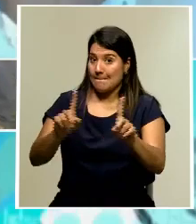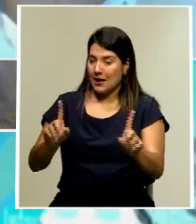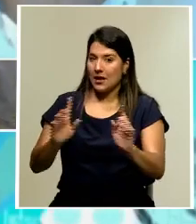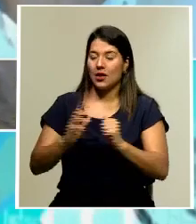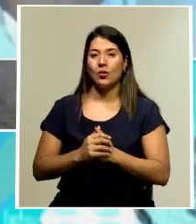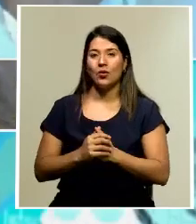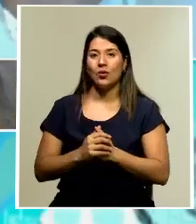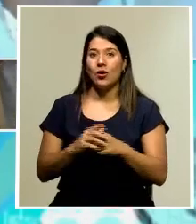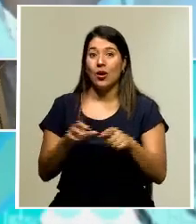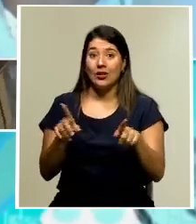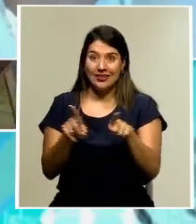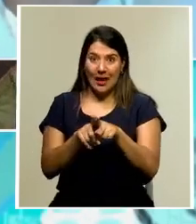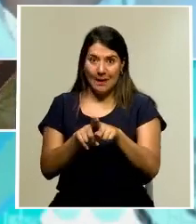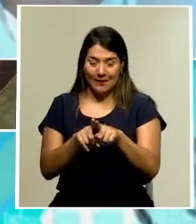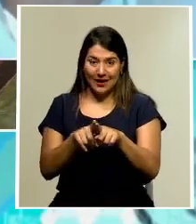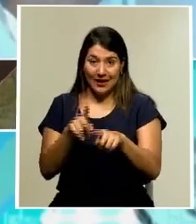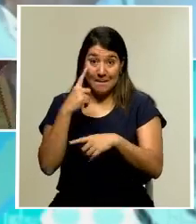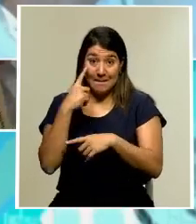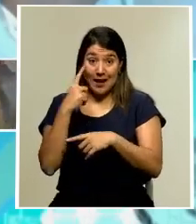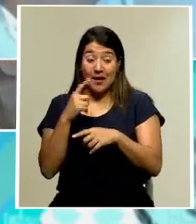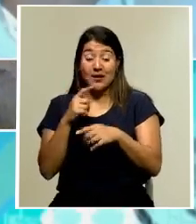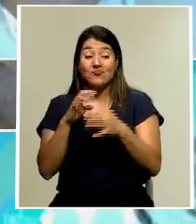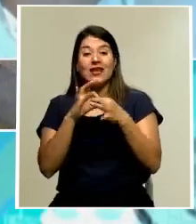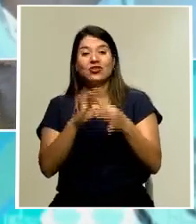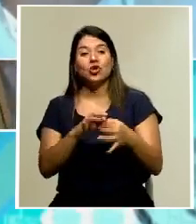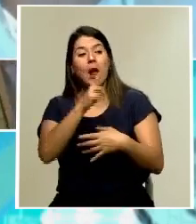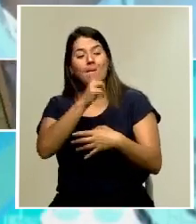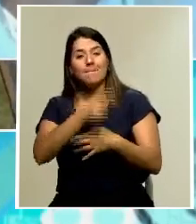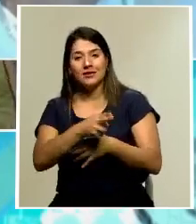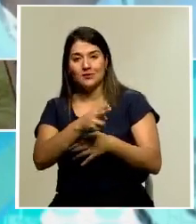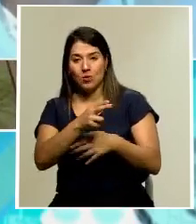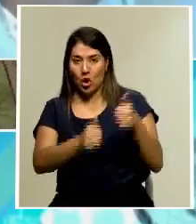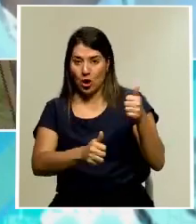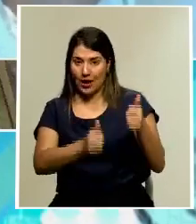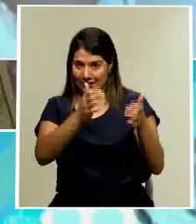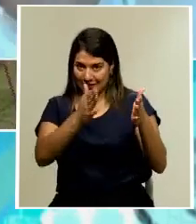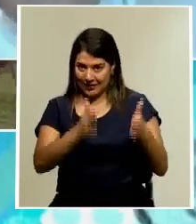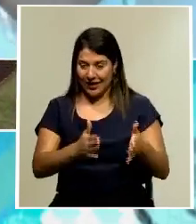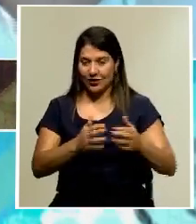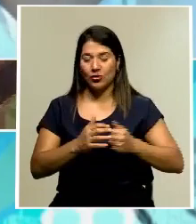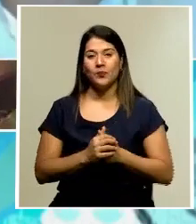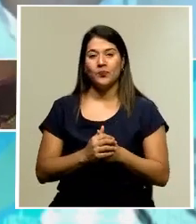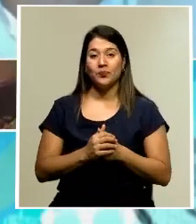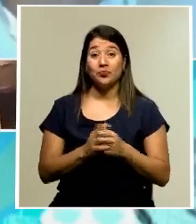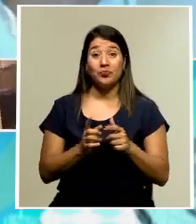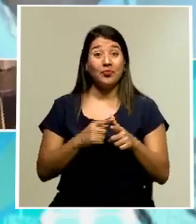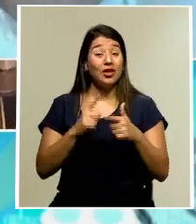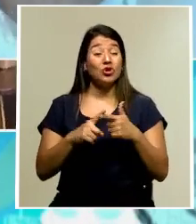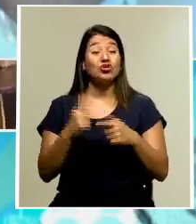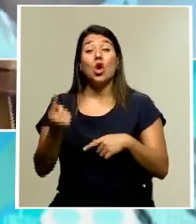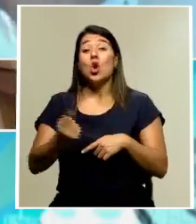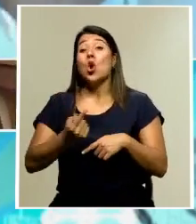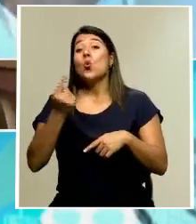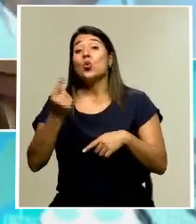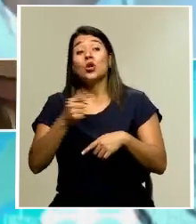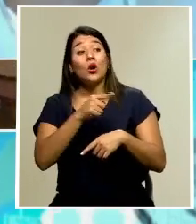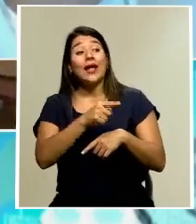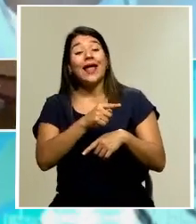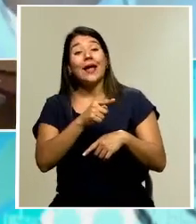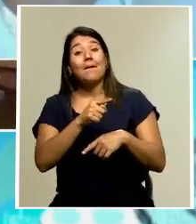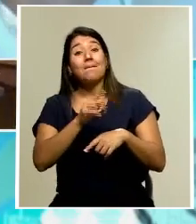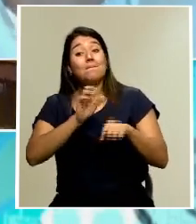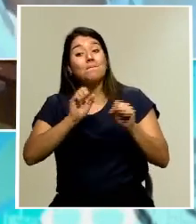crece, ¿verdad? O que más bien decrece de cara a un proceso electoral en donde lo único que lo salvaría, de alguna manera, es